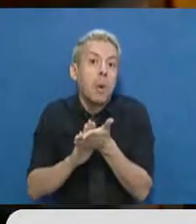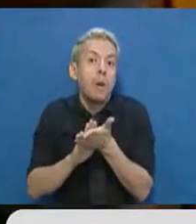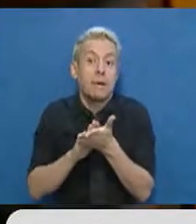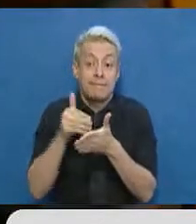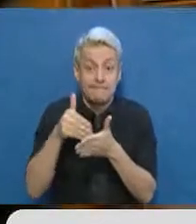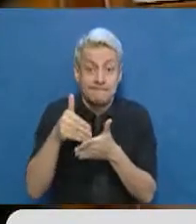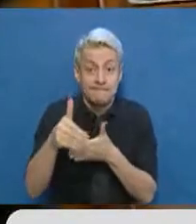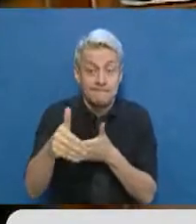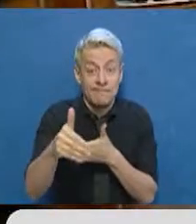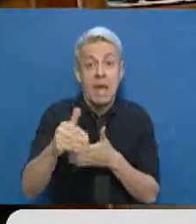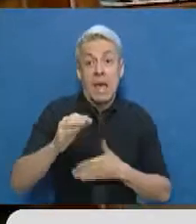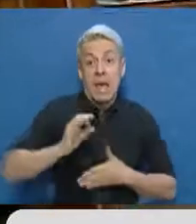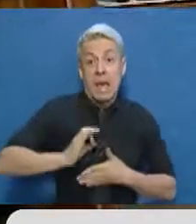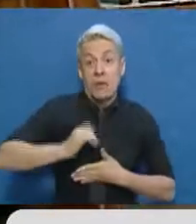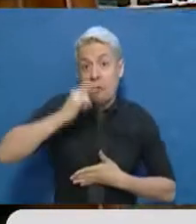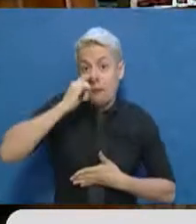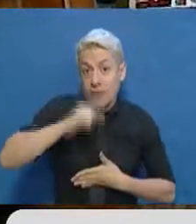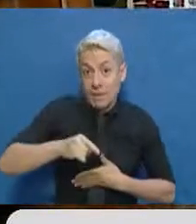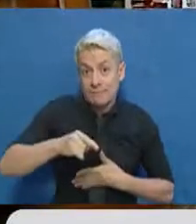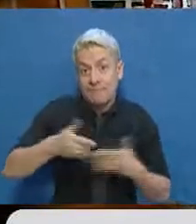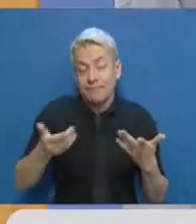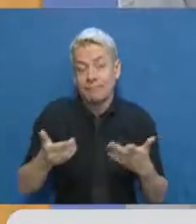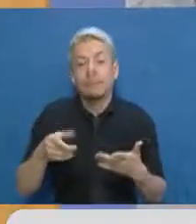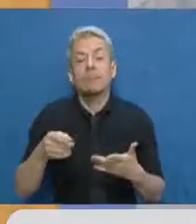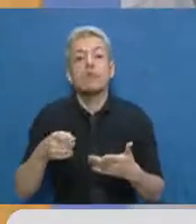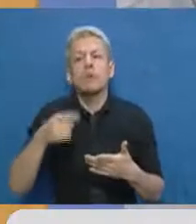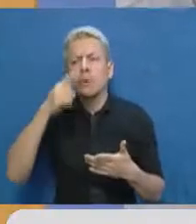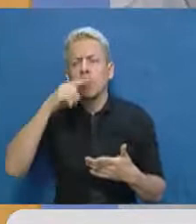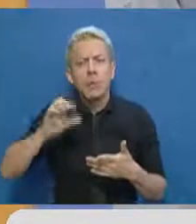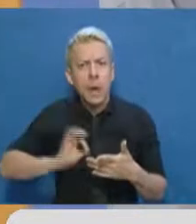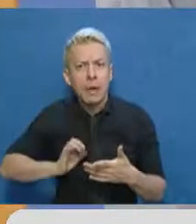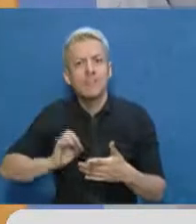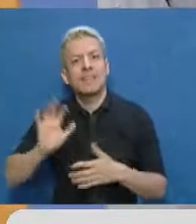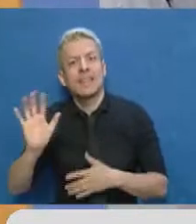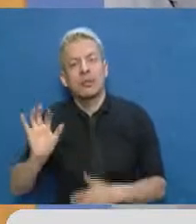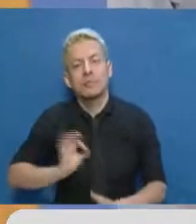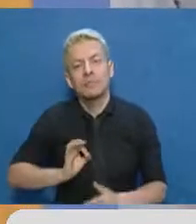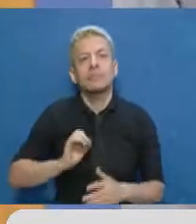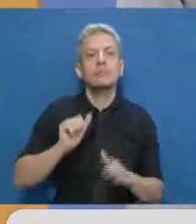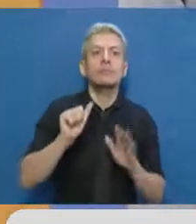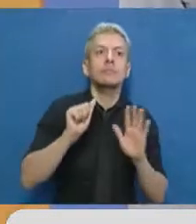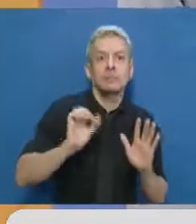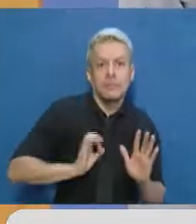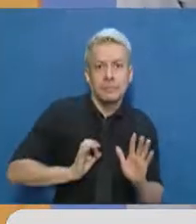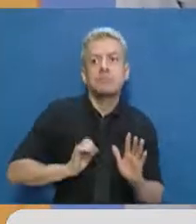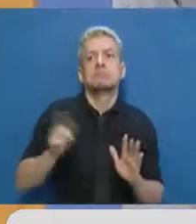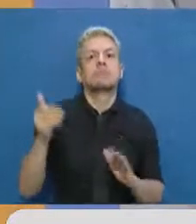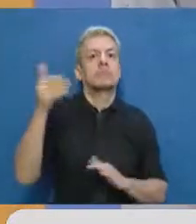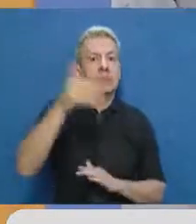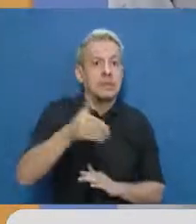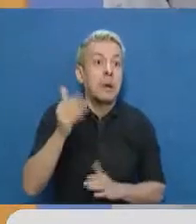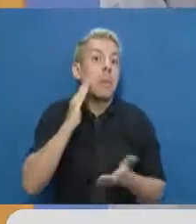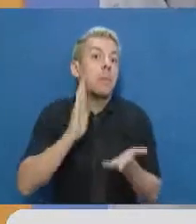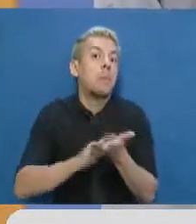año, a fin de calendario escolar, los últimos años de las escuelas secundarias van a estar participando de